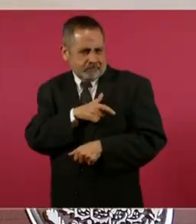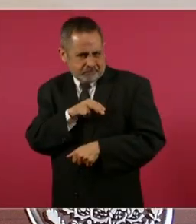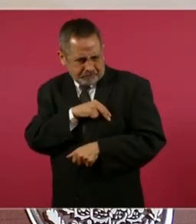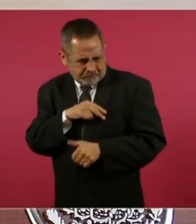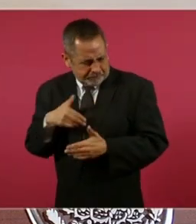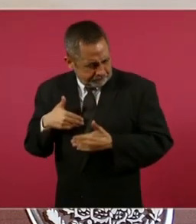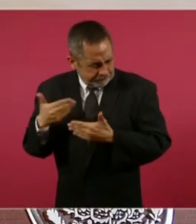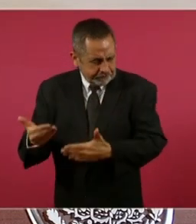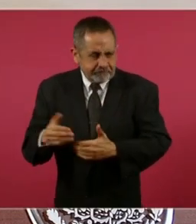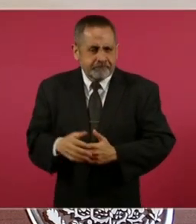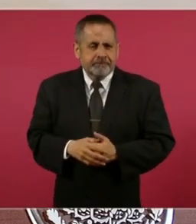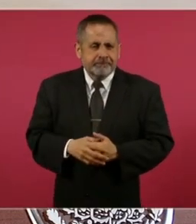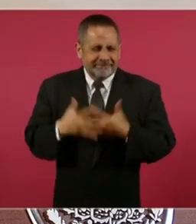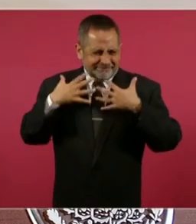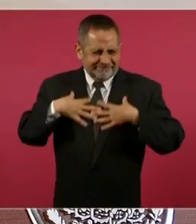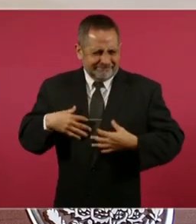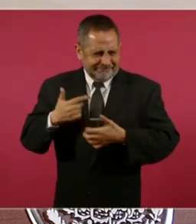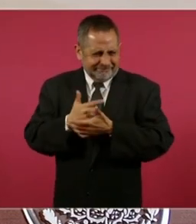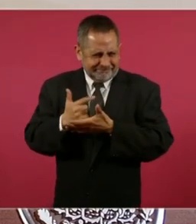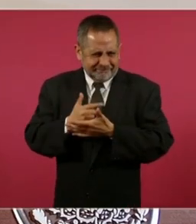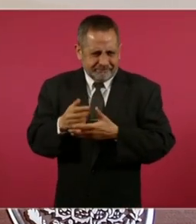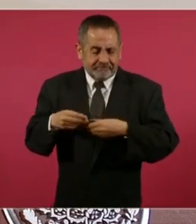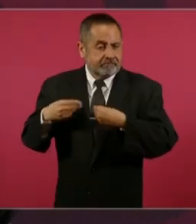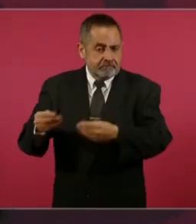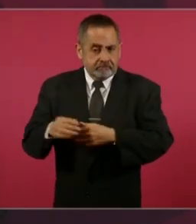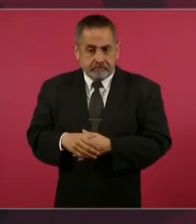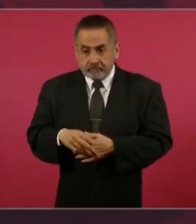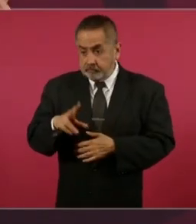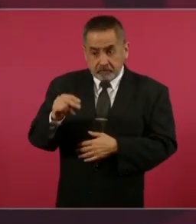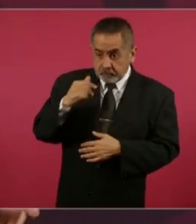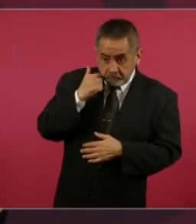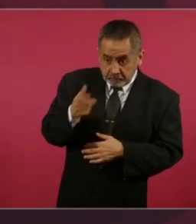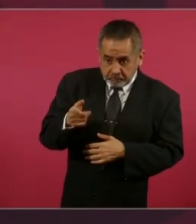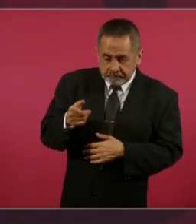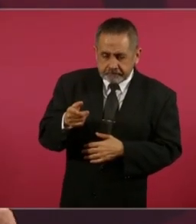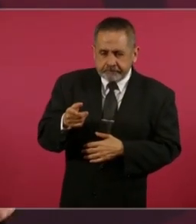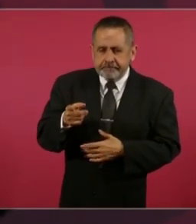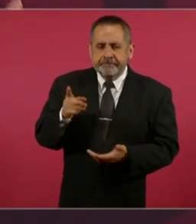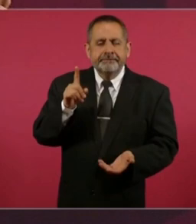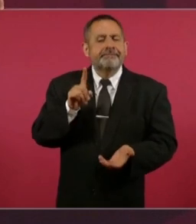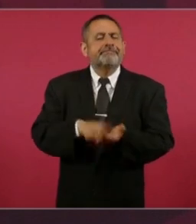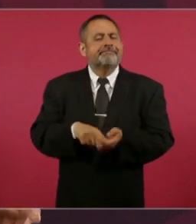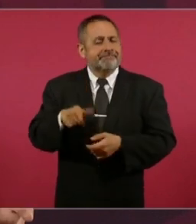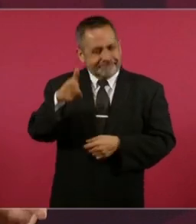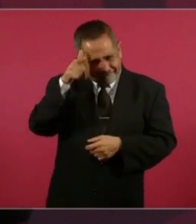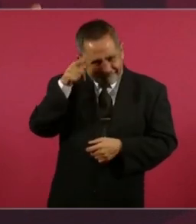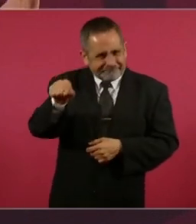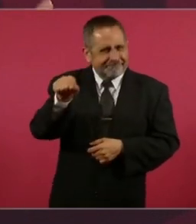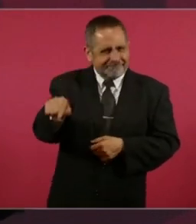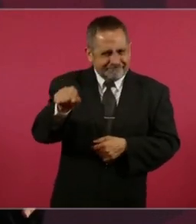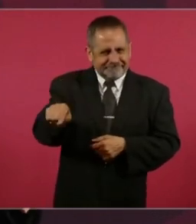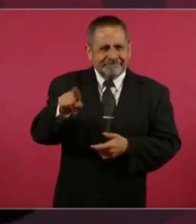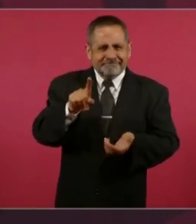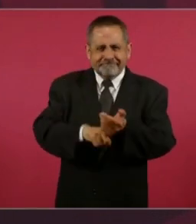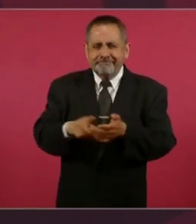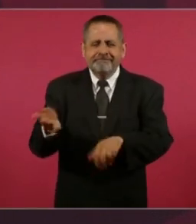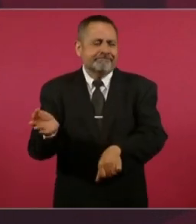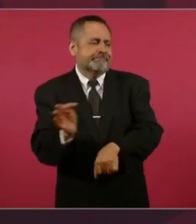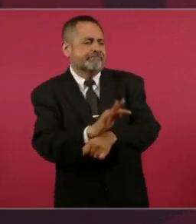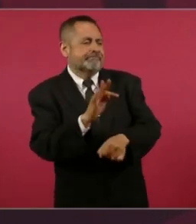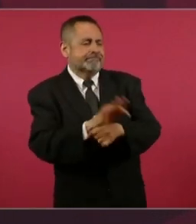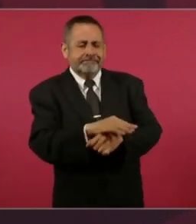confianza y si no quieren que esté la guardia es porque están